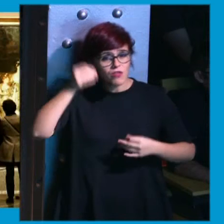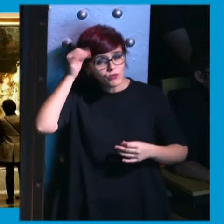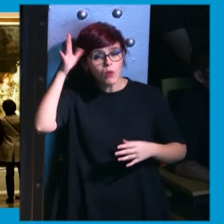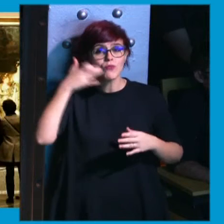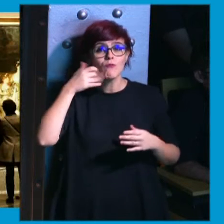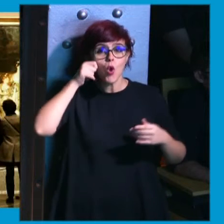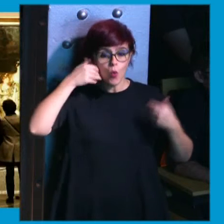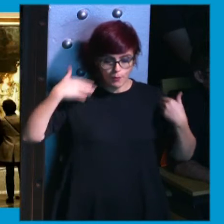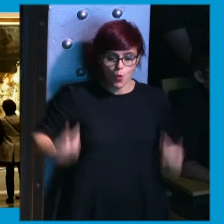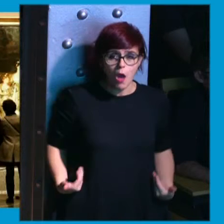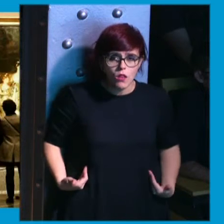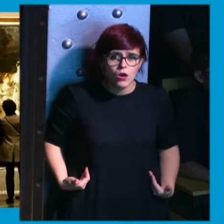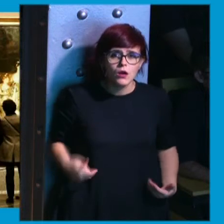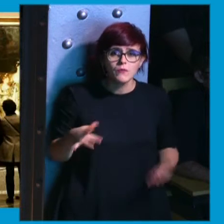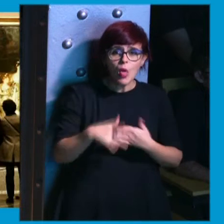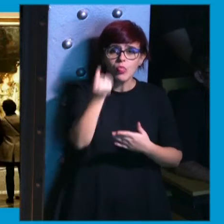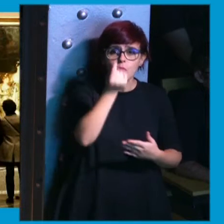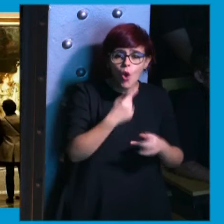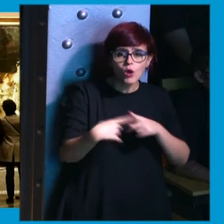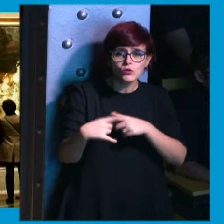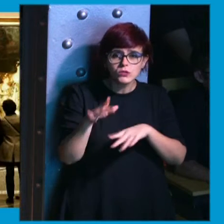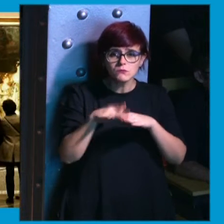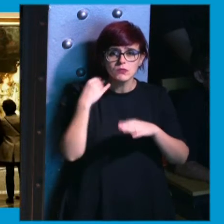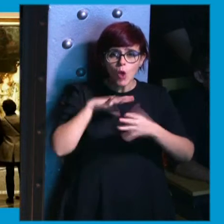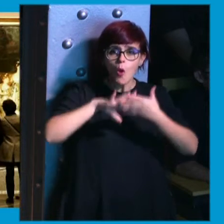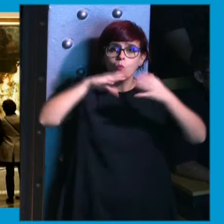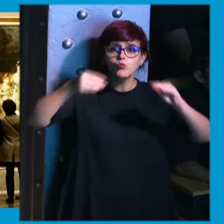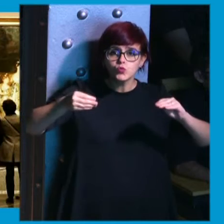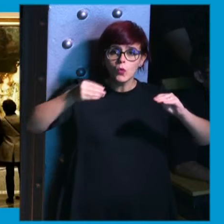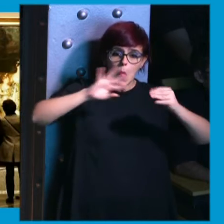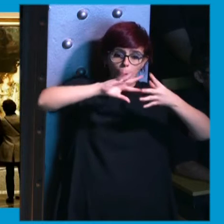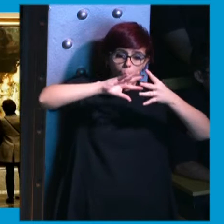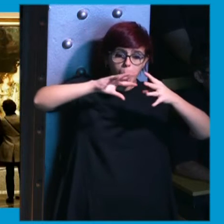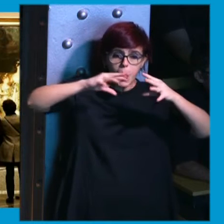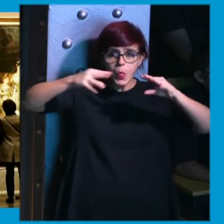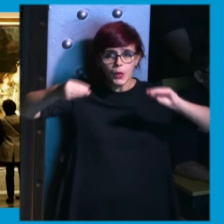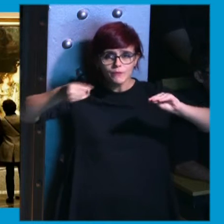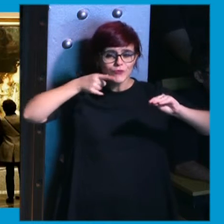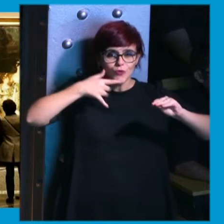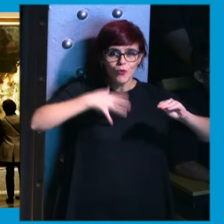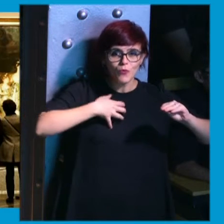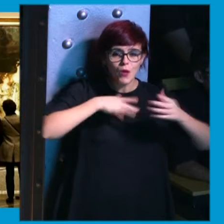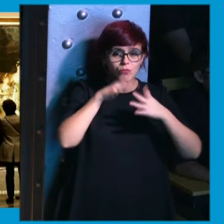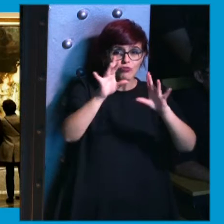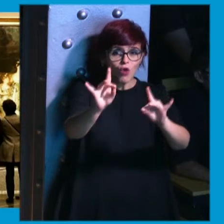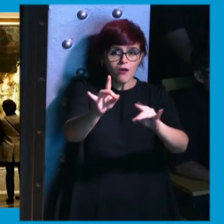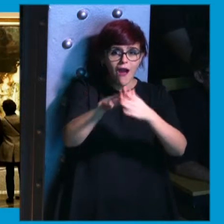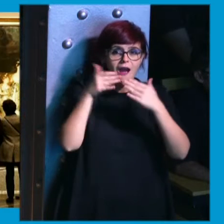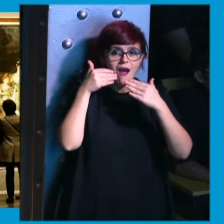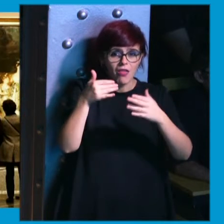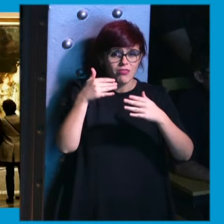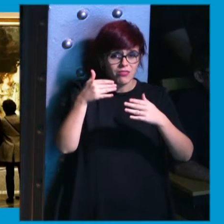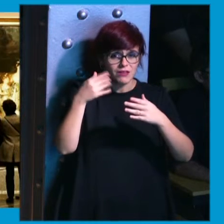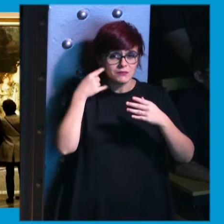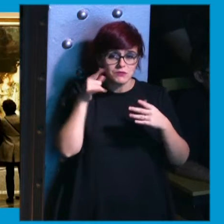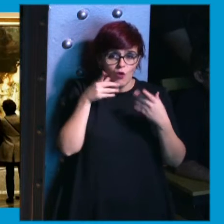cuerpo humano, ¿por qué se lo vas a enseñar con dibujos? Y dices, no, y estos son los músculos, si directamente pues puede tocar los músculos, que en la